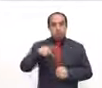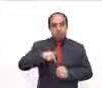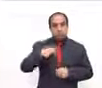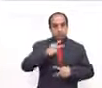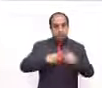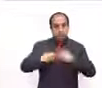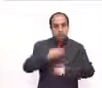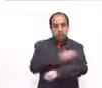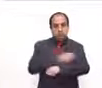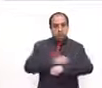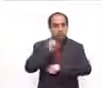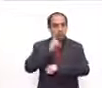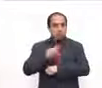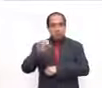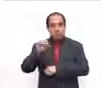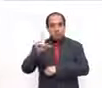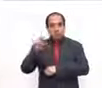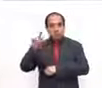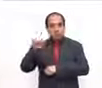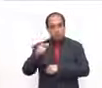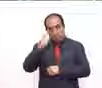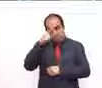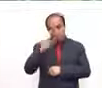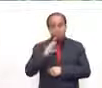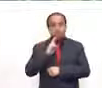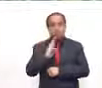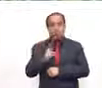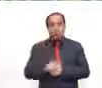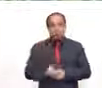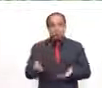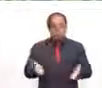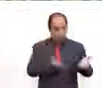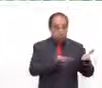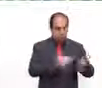nuestra compañera Oliva para poder contestarles. Adelante, Eduardo.